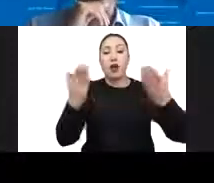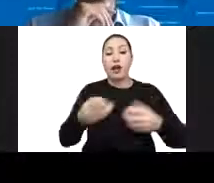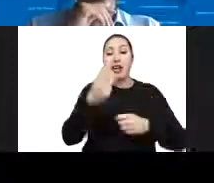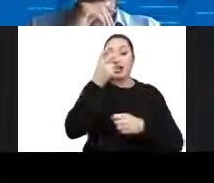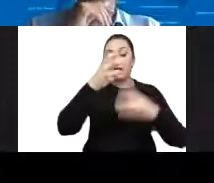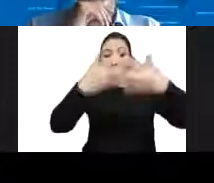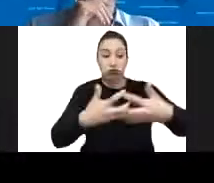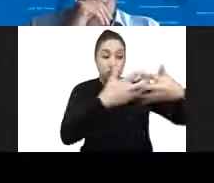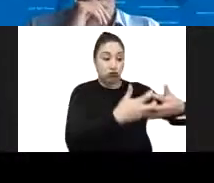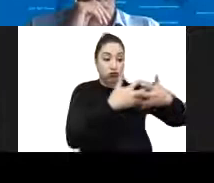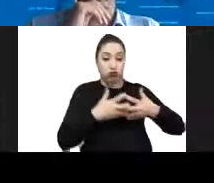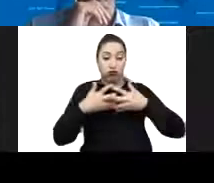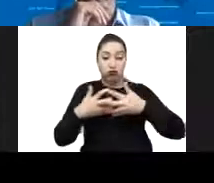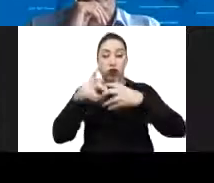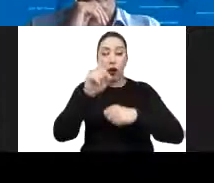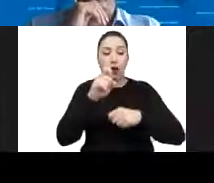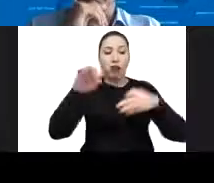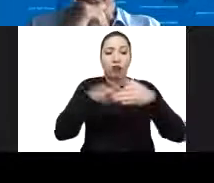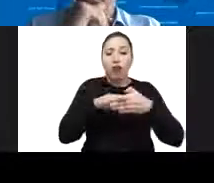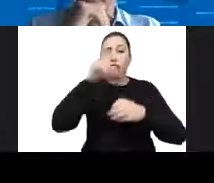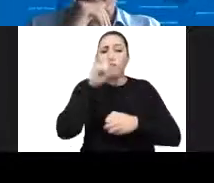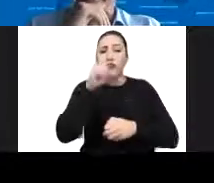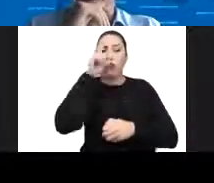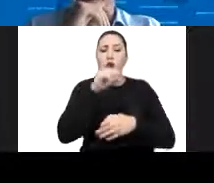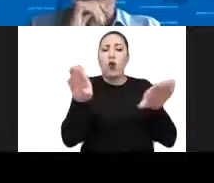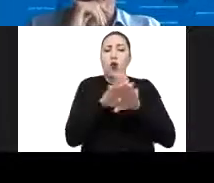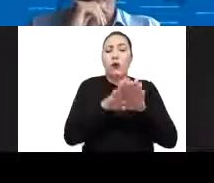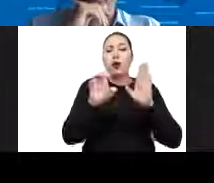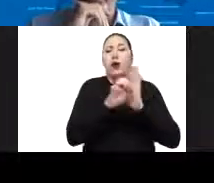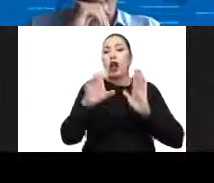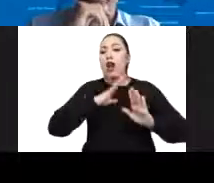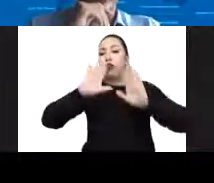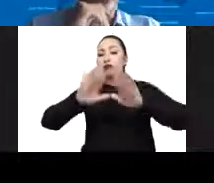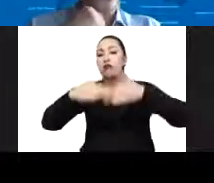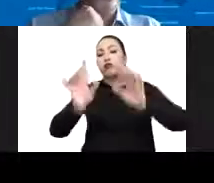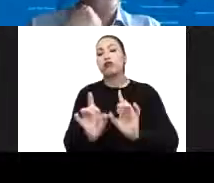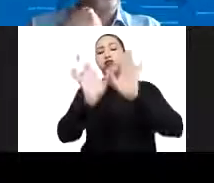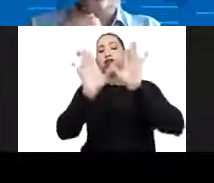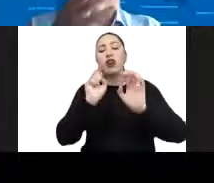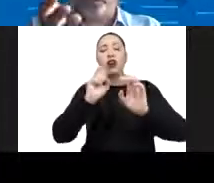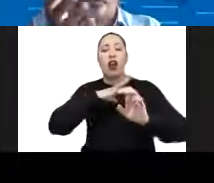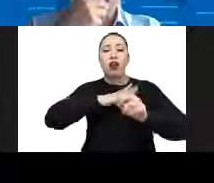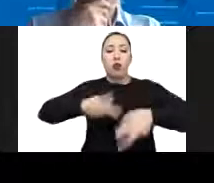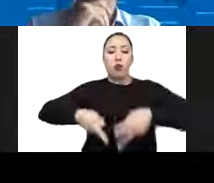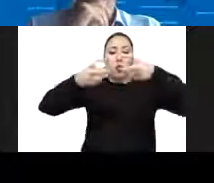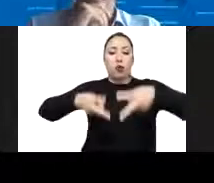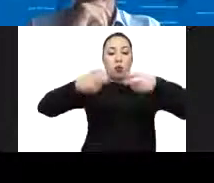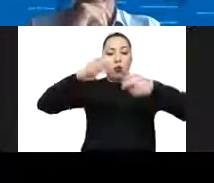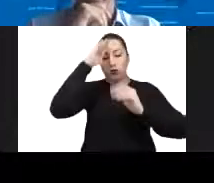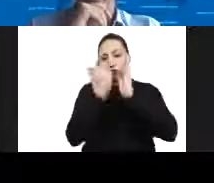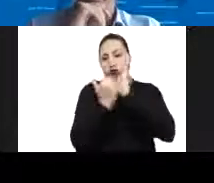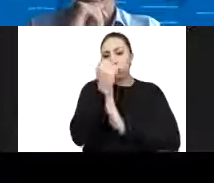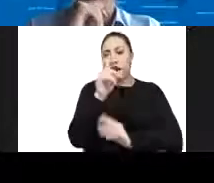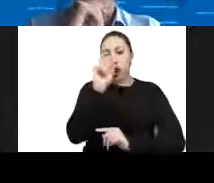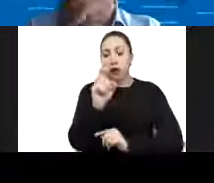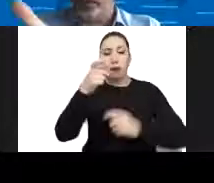¿Bajo qué condiciones falla el sistema? Ya sea shock externos o factores de estrés, puede ser un aumento muy rápido en la